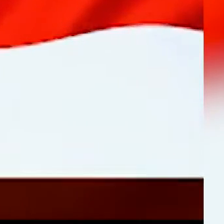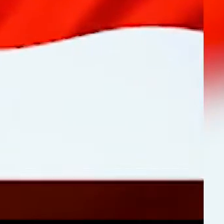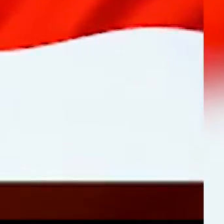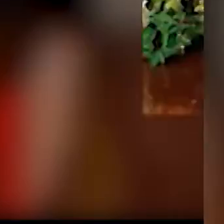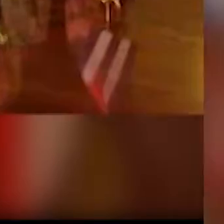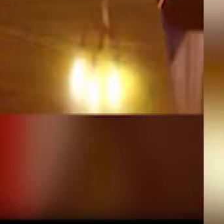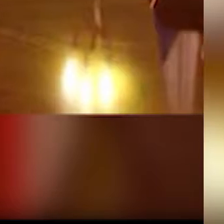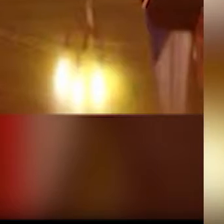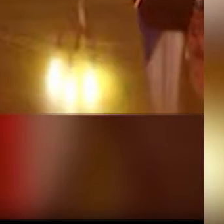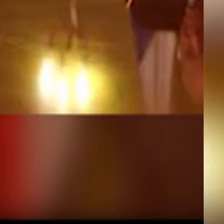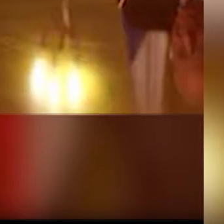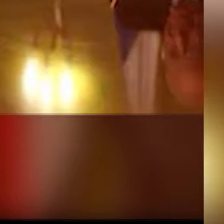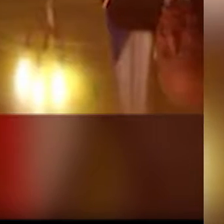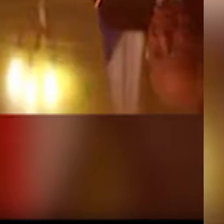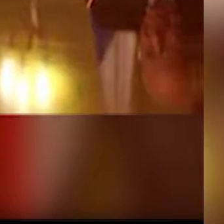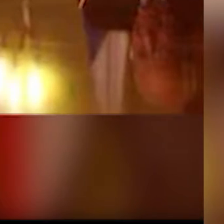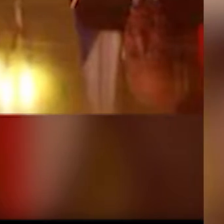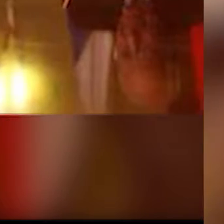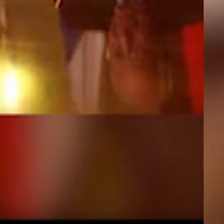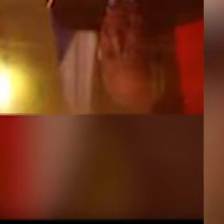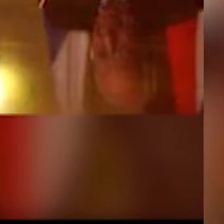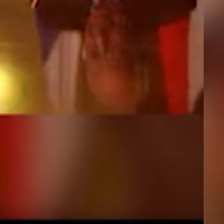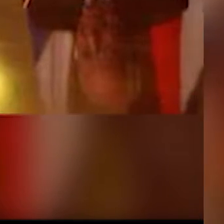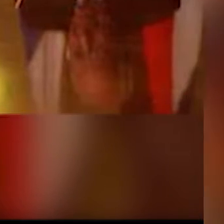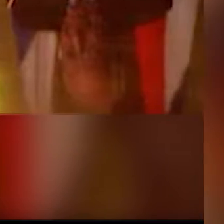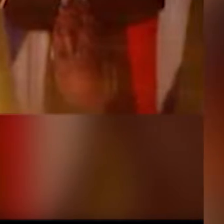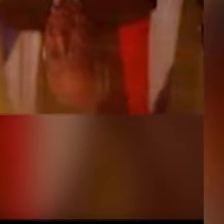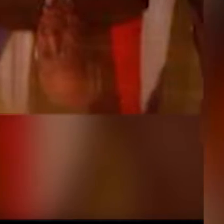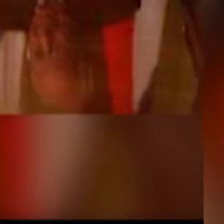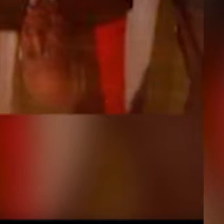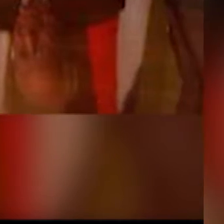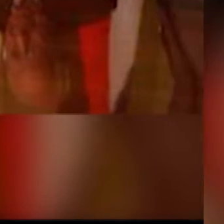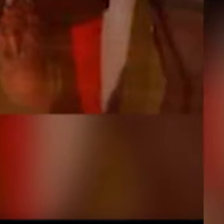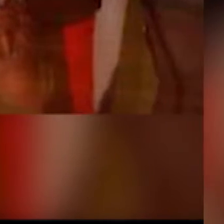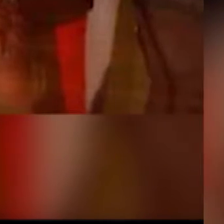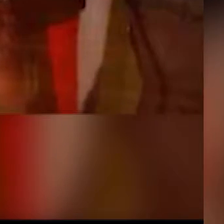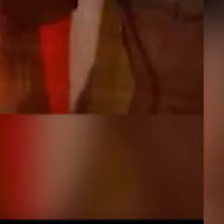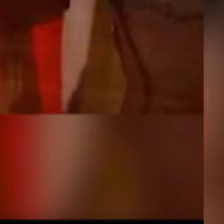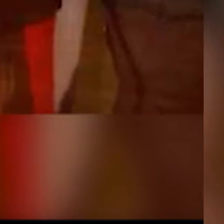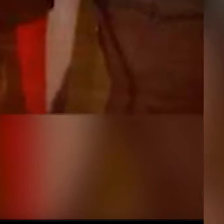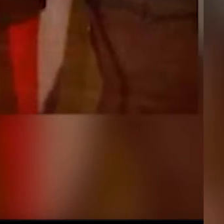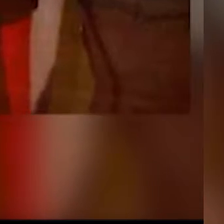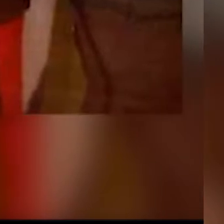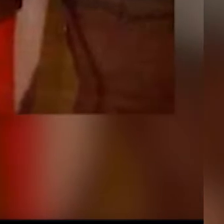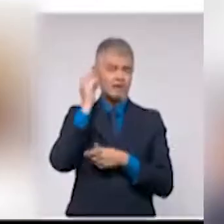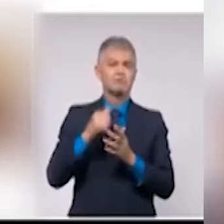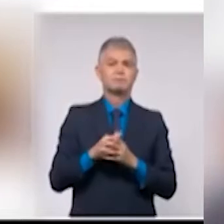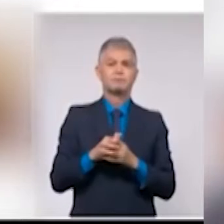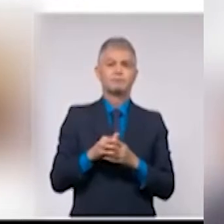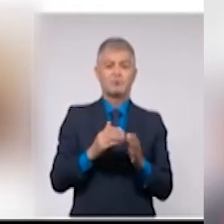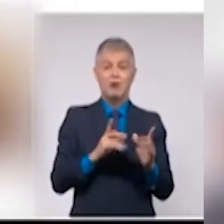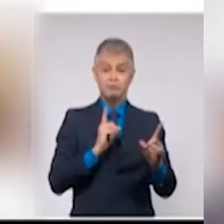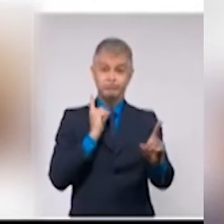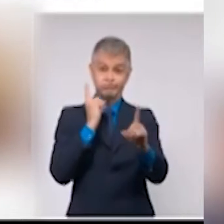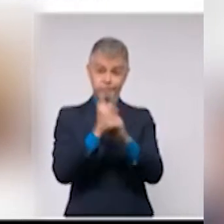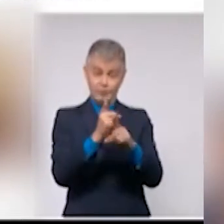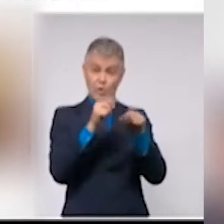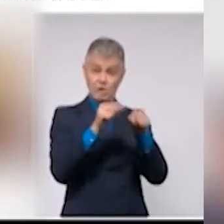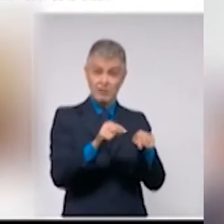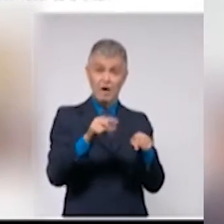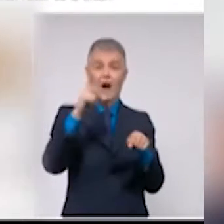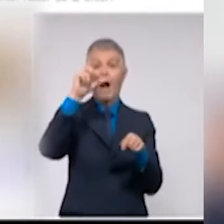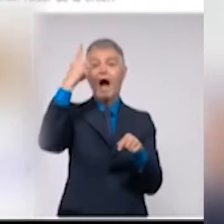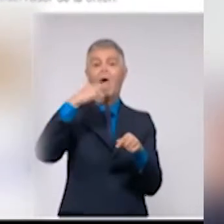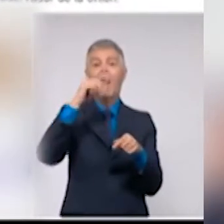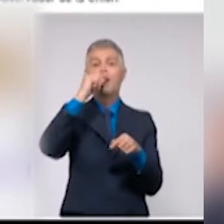demuestra el interés de fortalecer los vínculos basados en el respeto la confianza y la transparencia recordemos que la edición